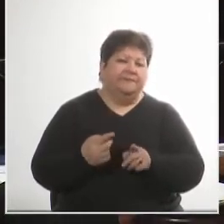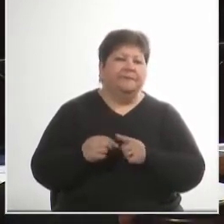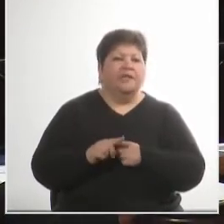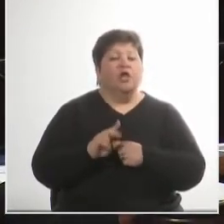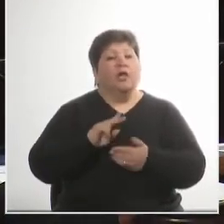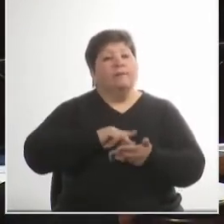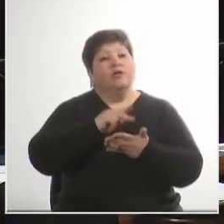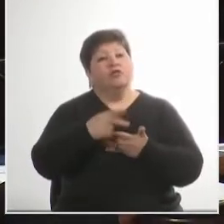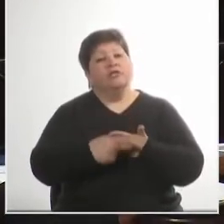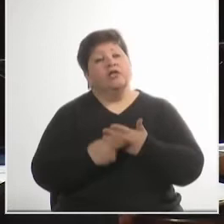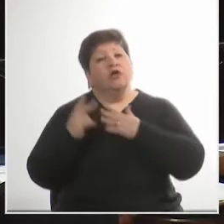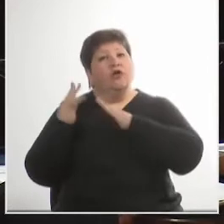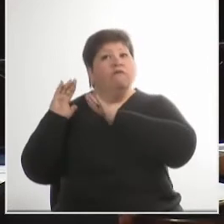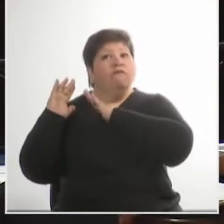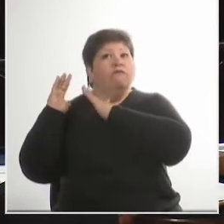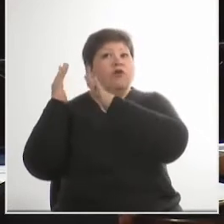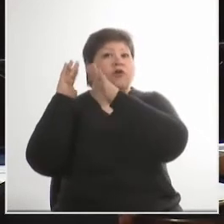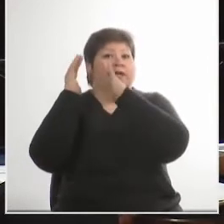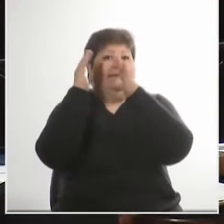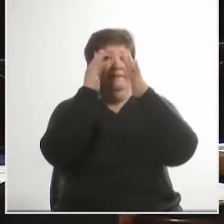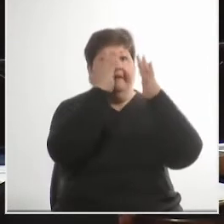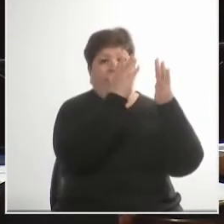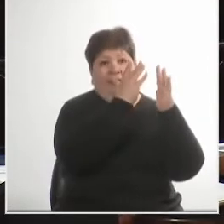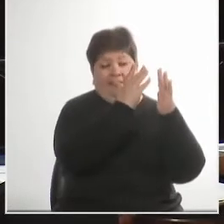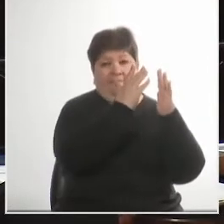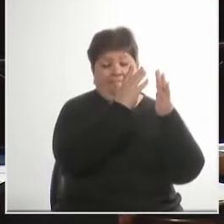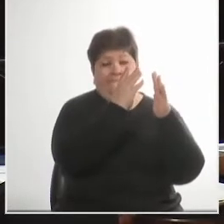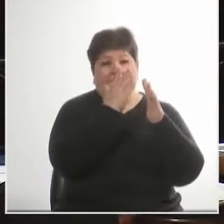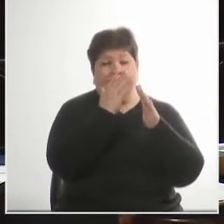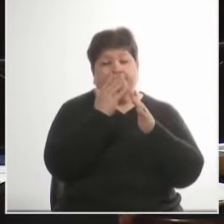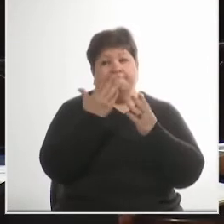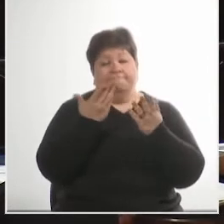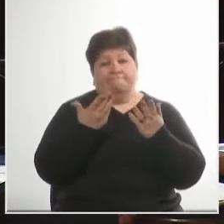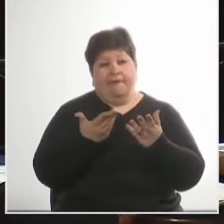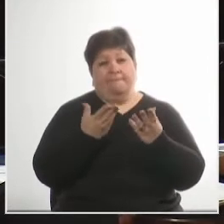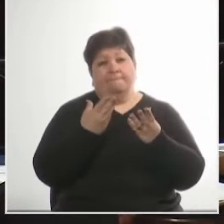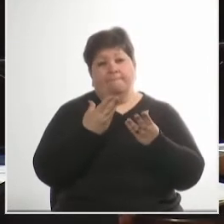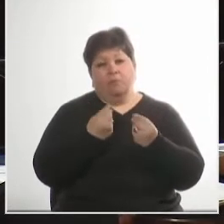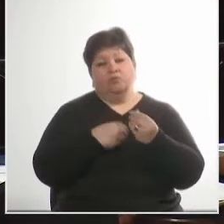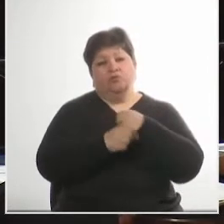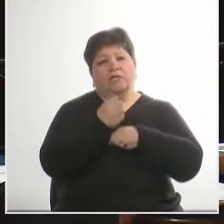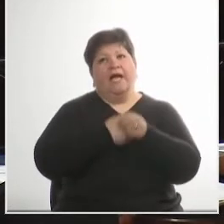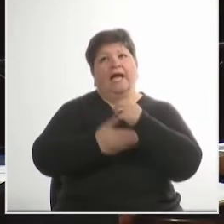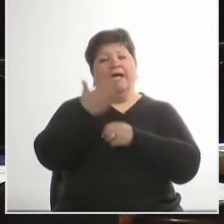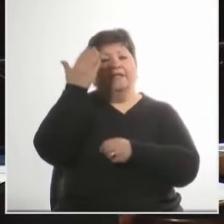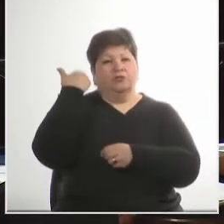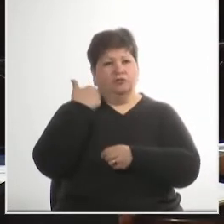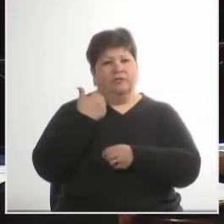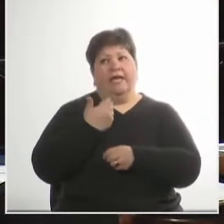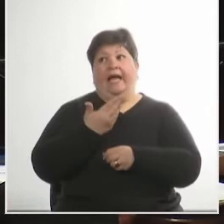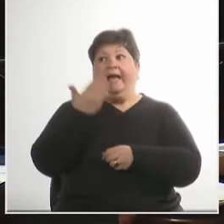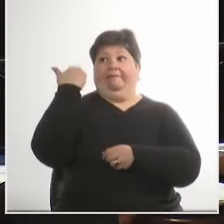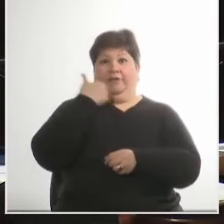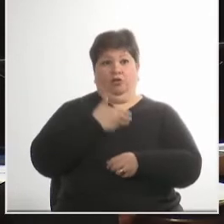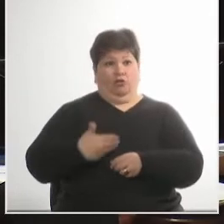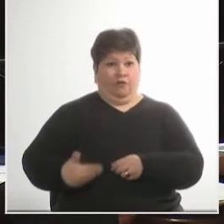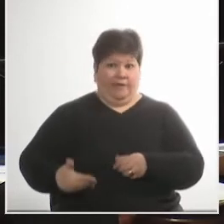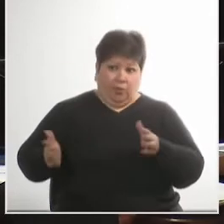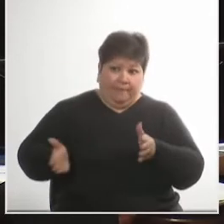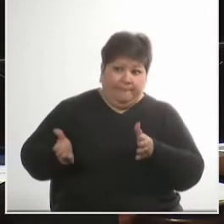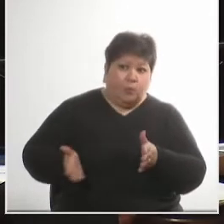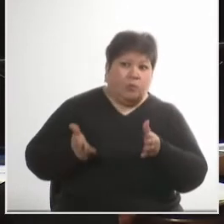proyecto forestal, empezado hace muchísimos años y particularmente impulsado también durante el anterior gobierno,